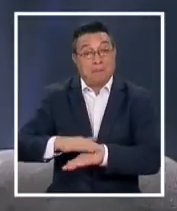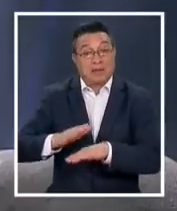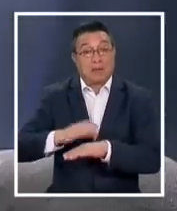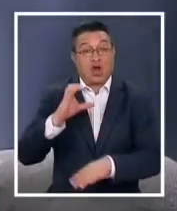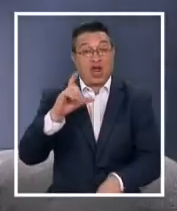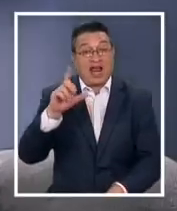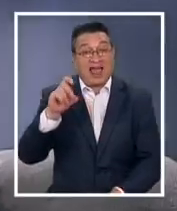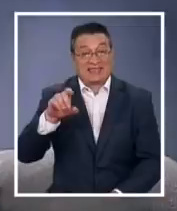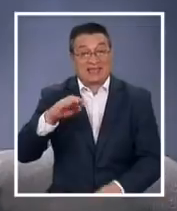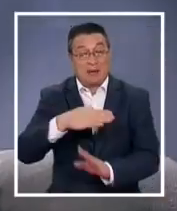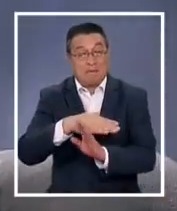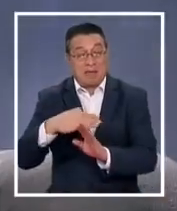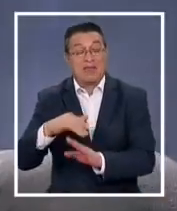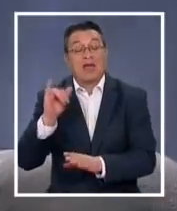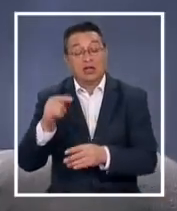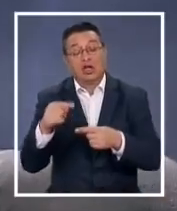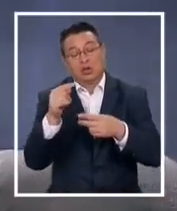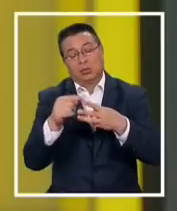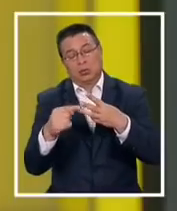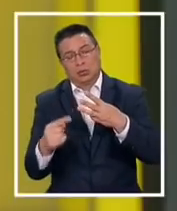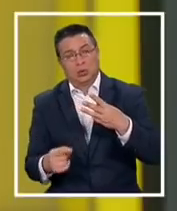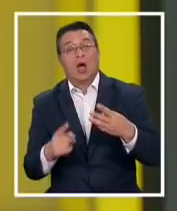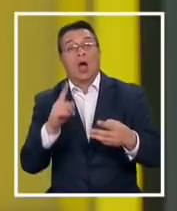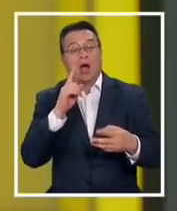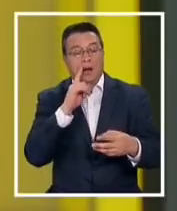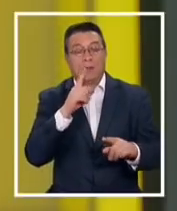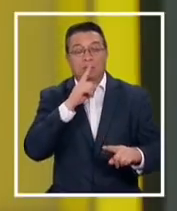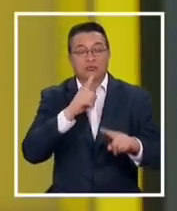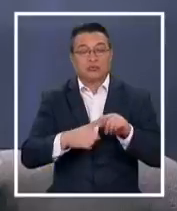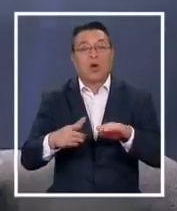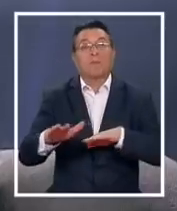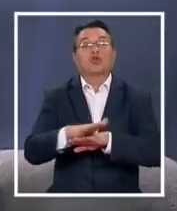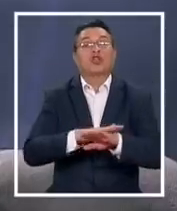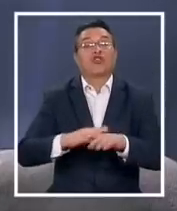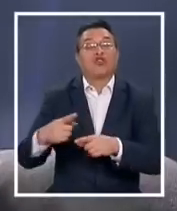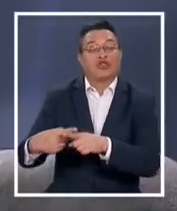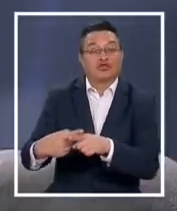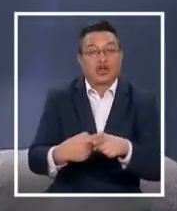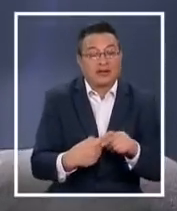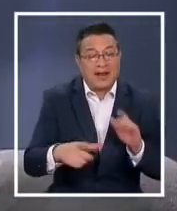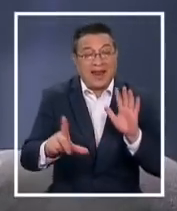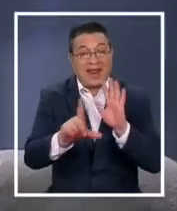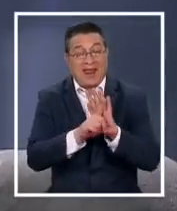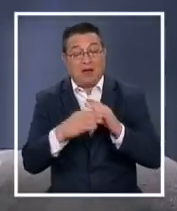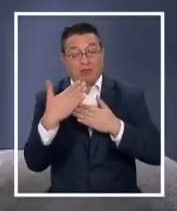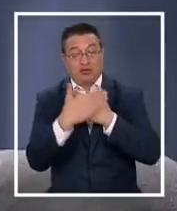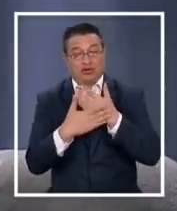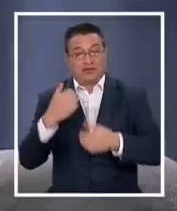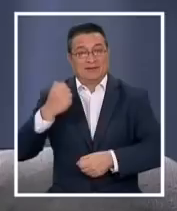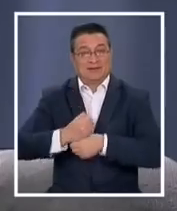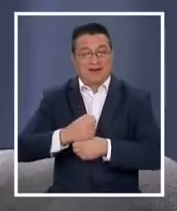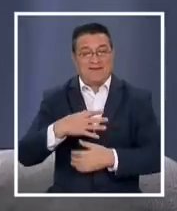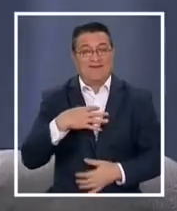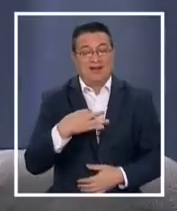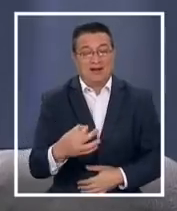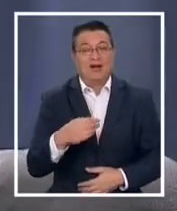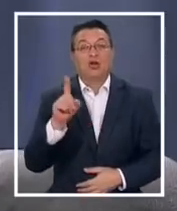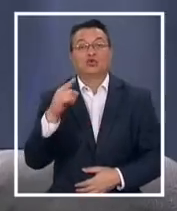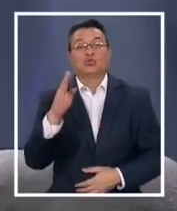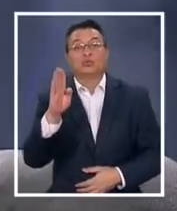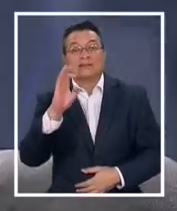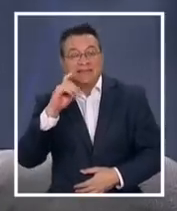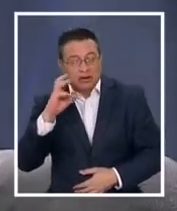clase media. Y después tienes toda una línea que se llama como de protección social, donde está la ley de protección del empleo, donde están los subsidios.